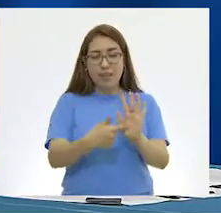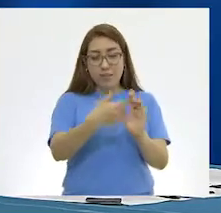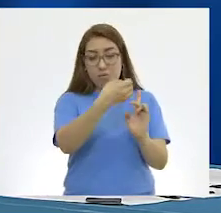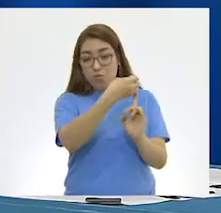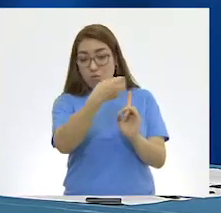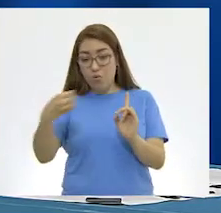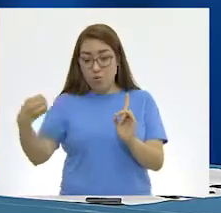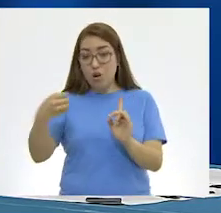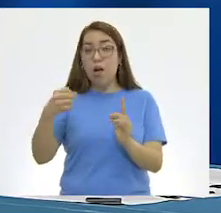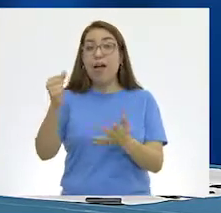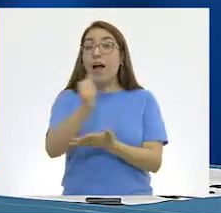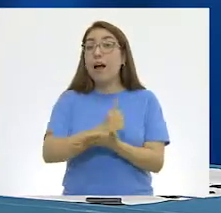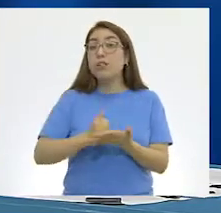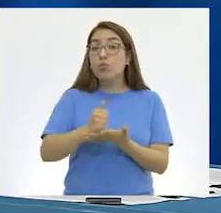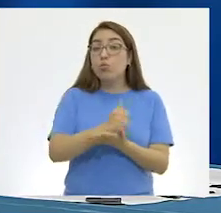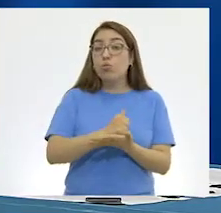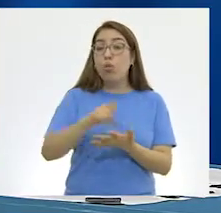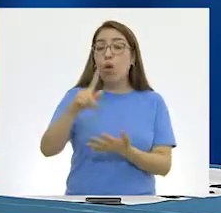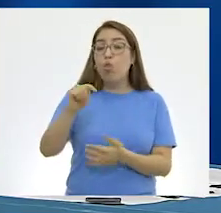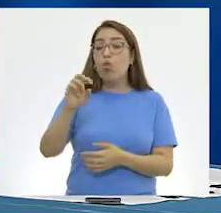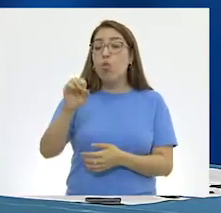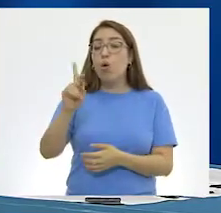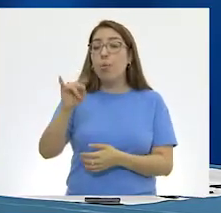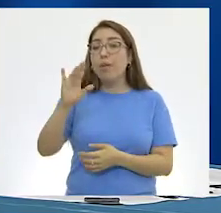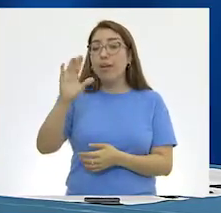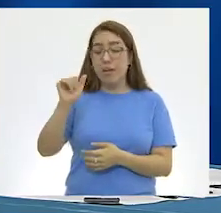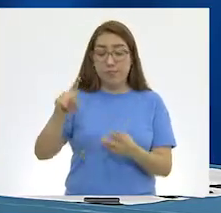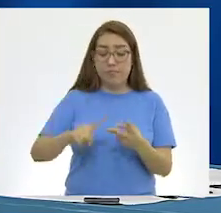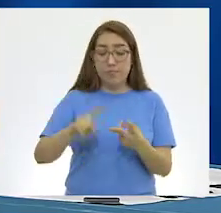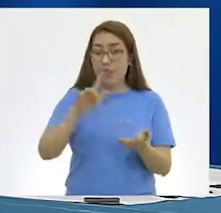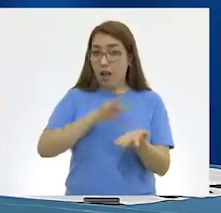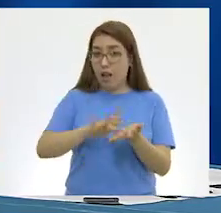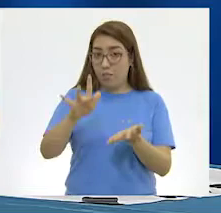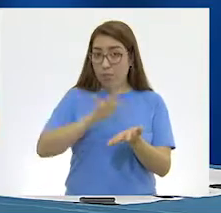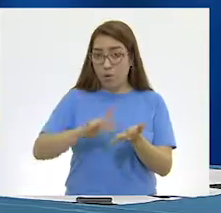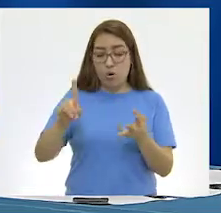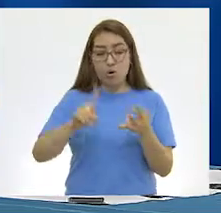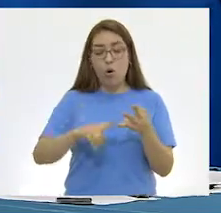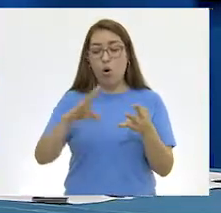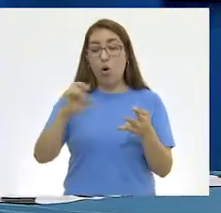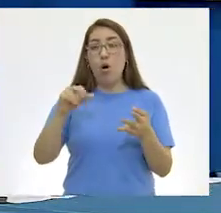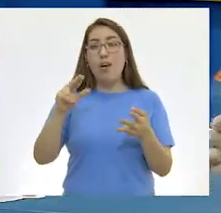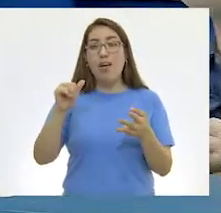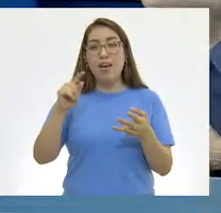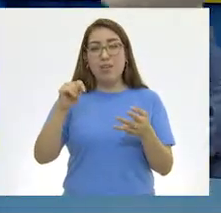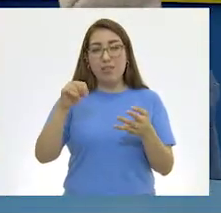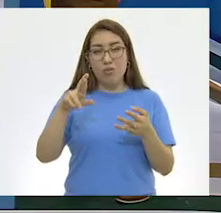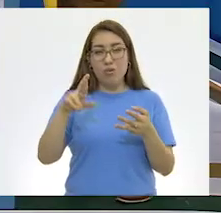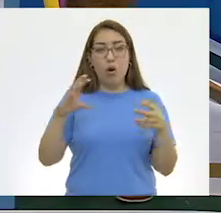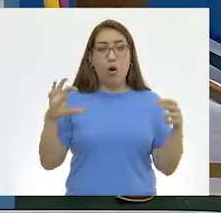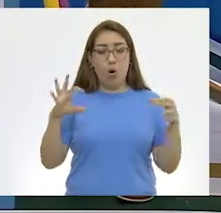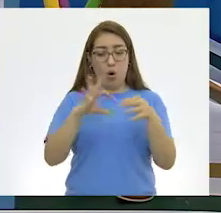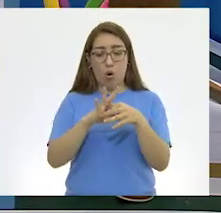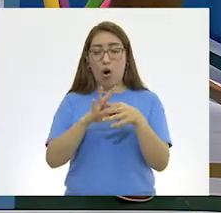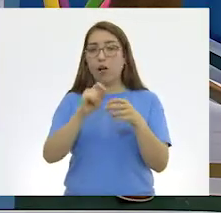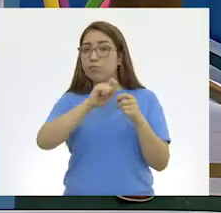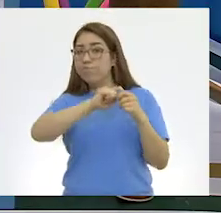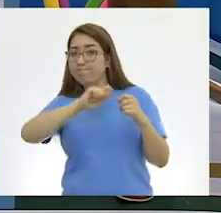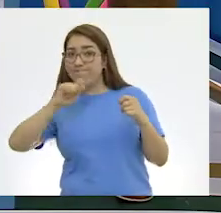en azul. Ajá, la de apoyo y los conectores los vamos a subrayar. Muy bien, maestra.